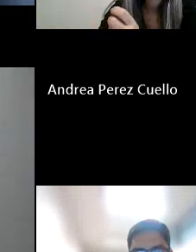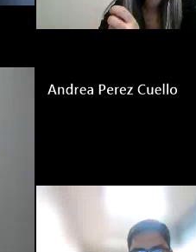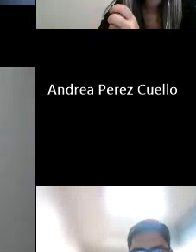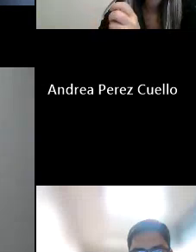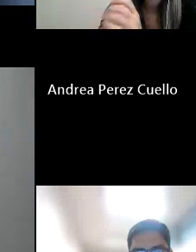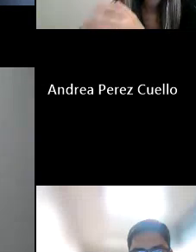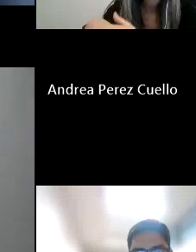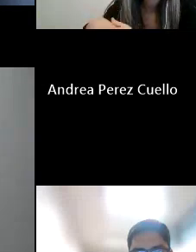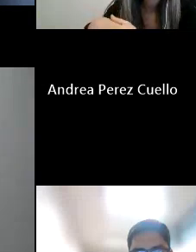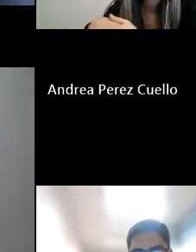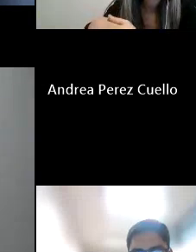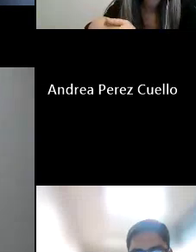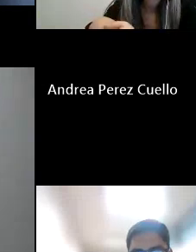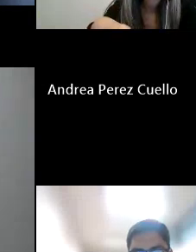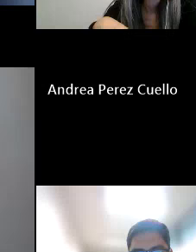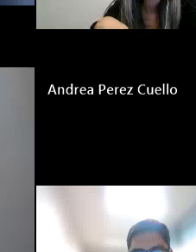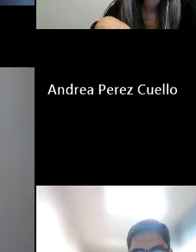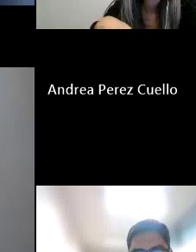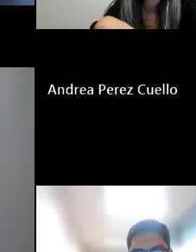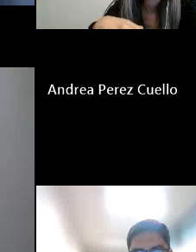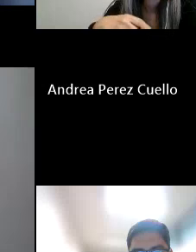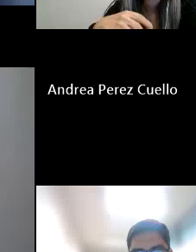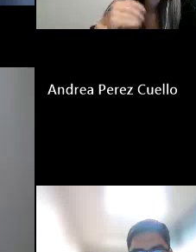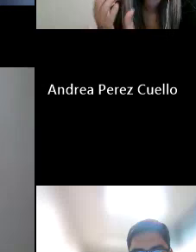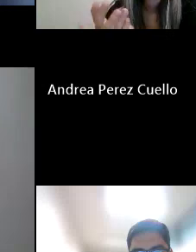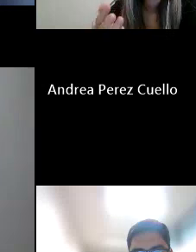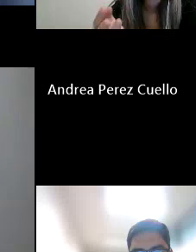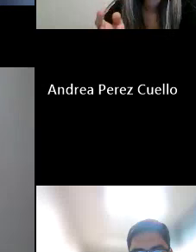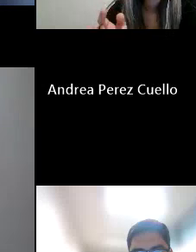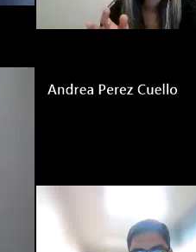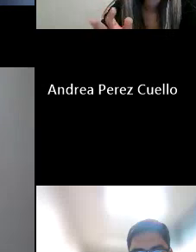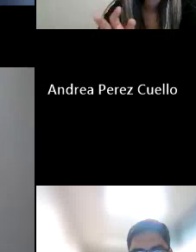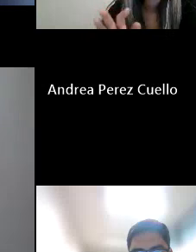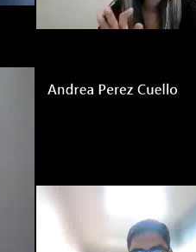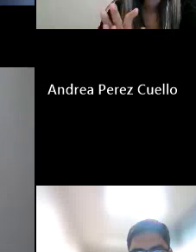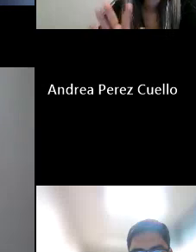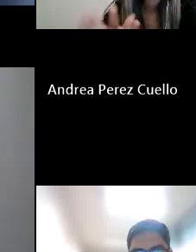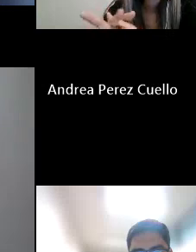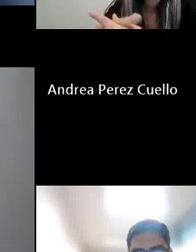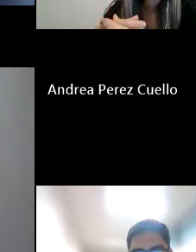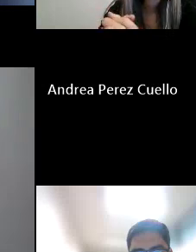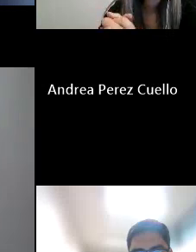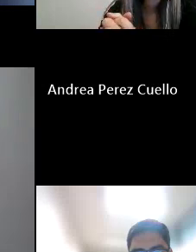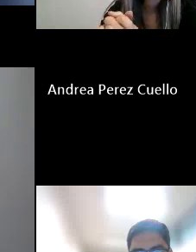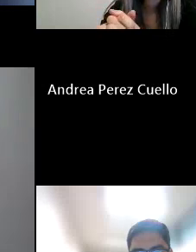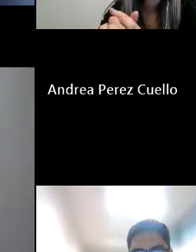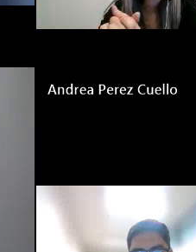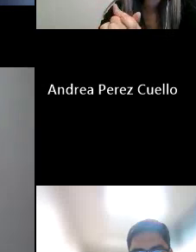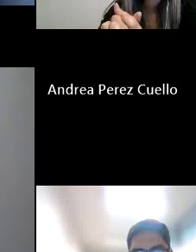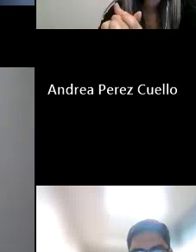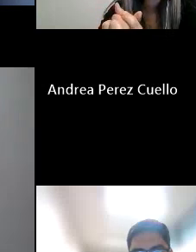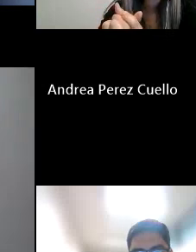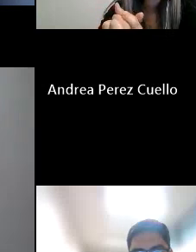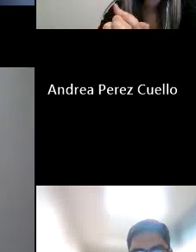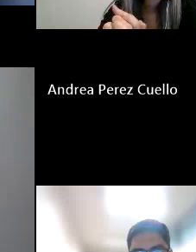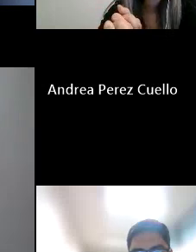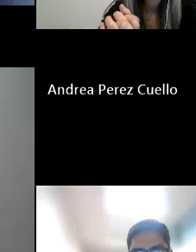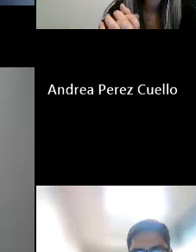por compartirnos su experiencia, por también dejar de lado, ¿cierto?, sus funciones en este momento para